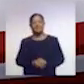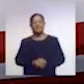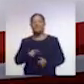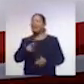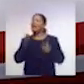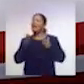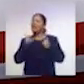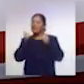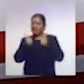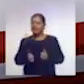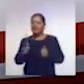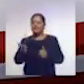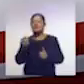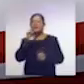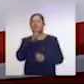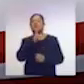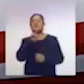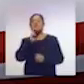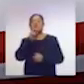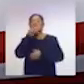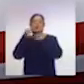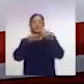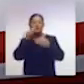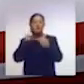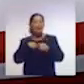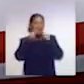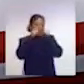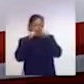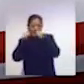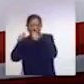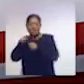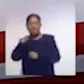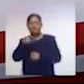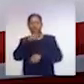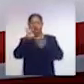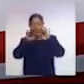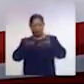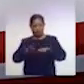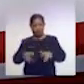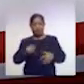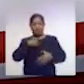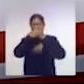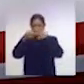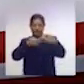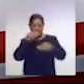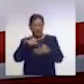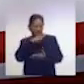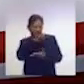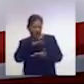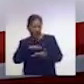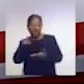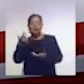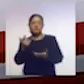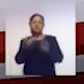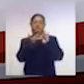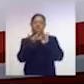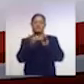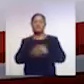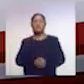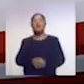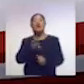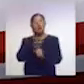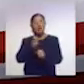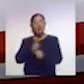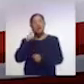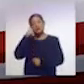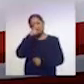durante todo el noticiero, toda la información, y además estamos pendientes de sus publicaciones y las enviamos mientras estamos al aire. Y también lo invitamos a que nos